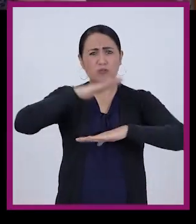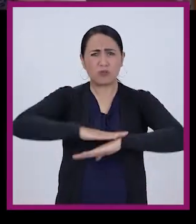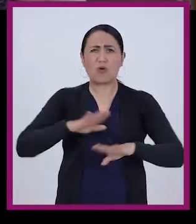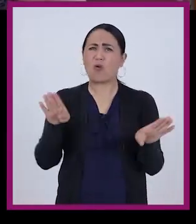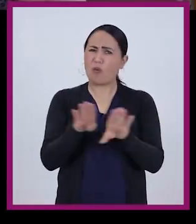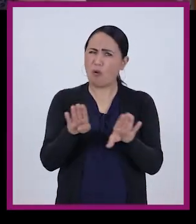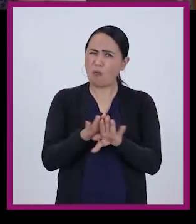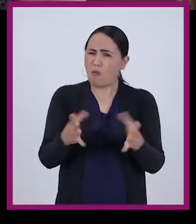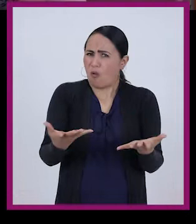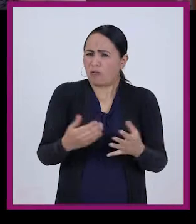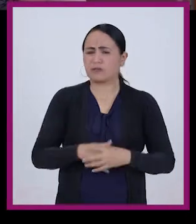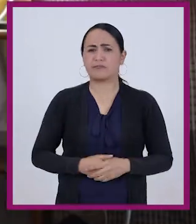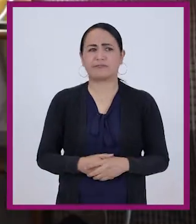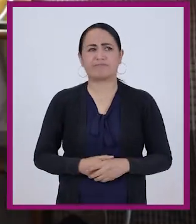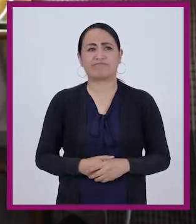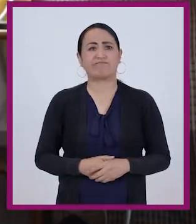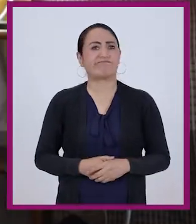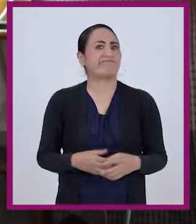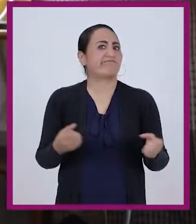equipo? ¡Ayuda!